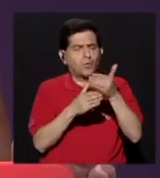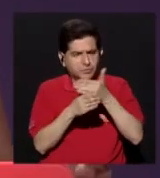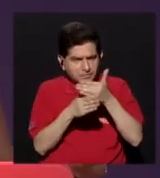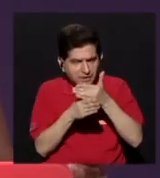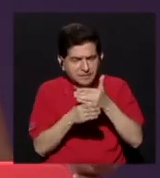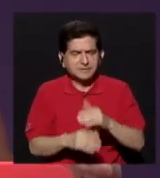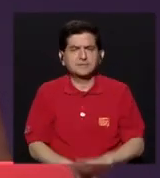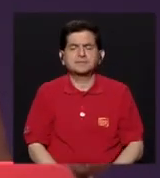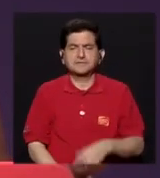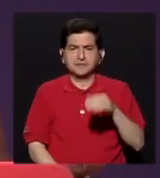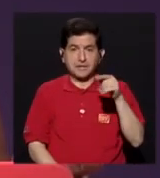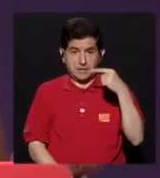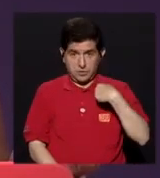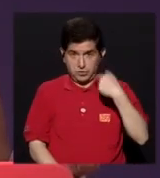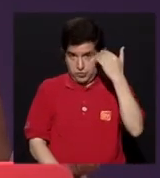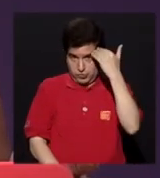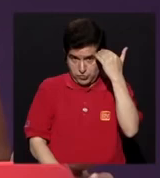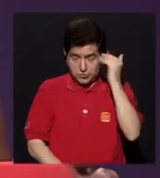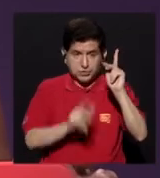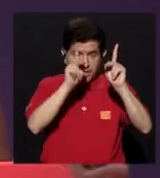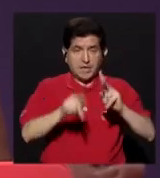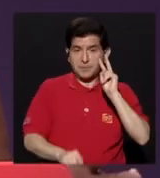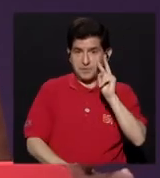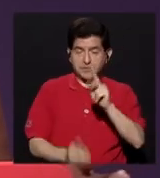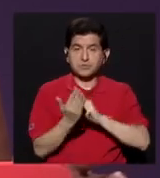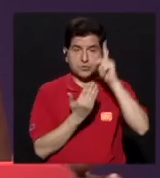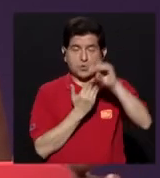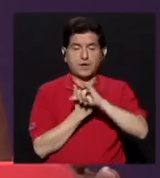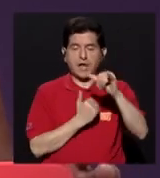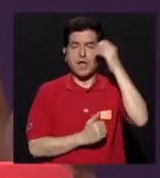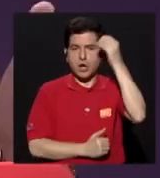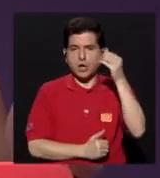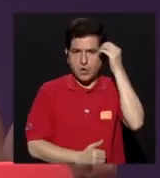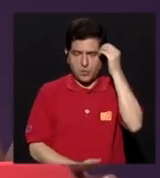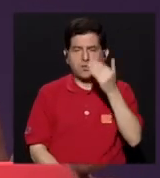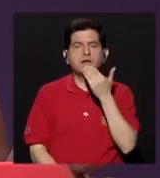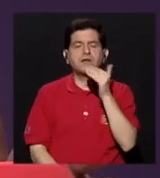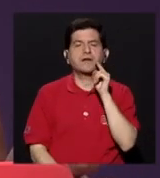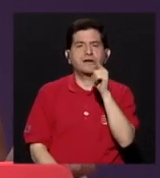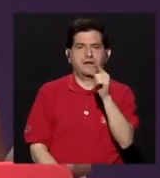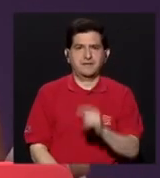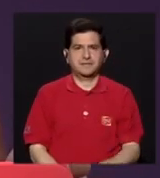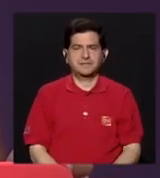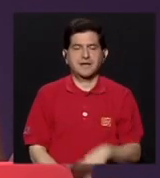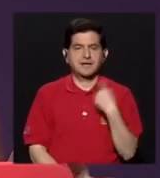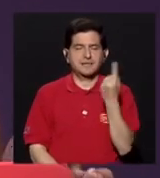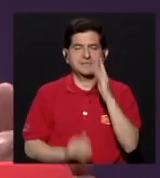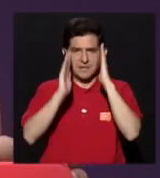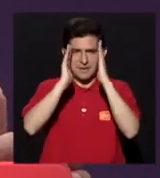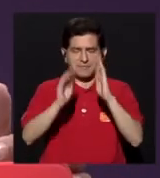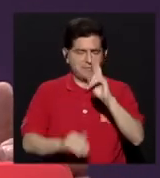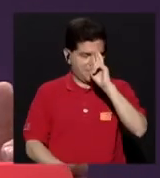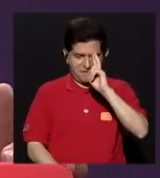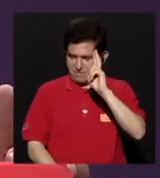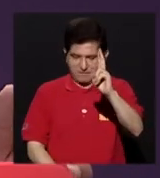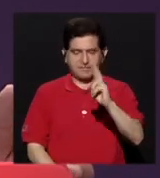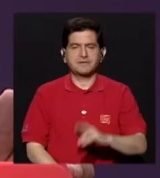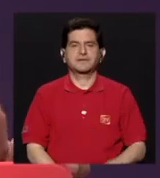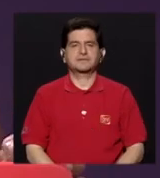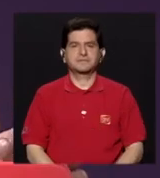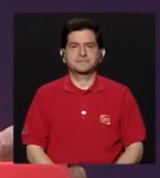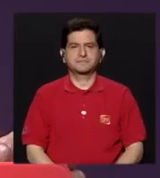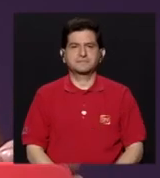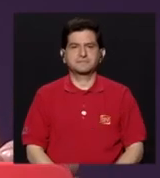segura que nuestro público opina lo mismo. Muchas gracias a usted que está siempre con Irreverencias.